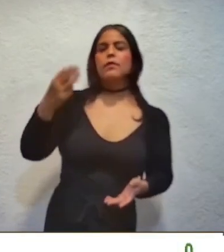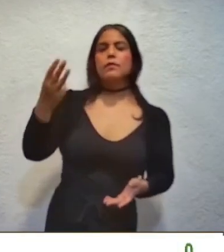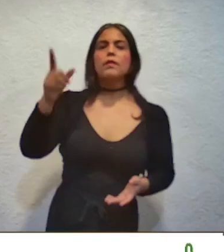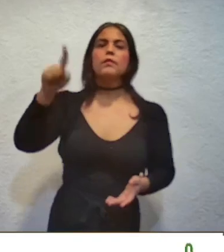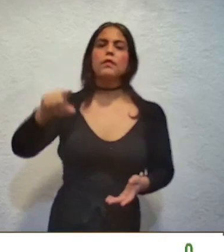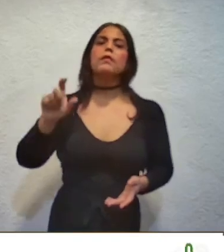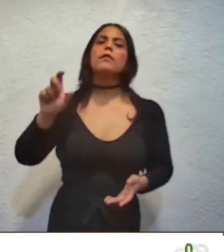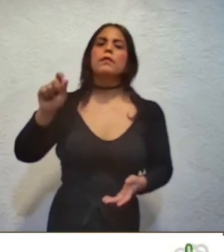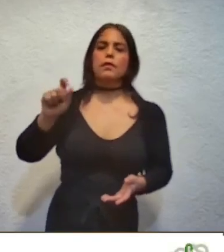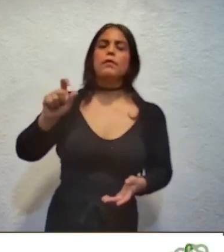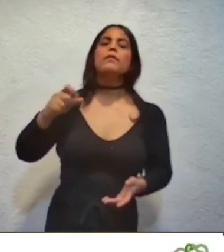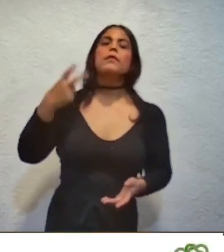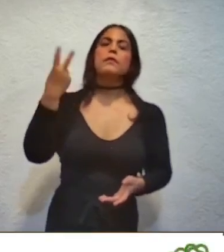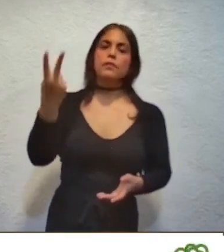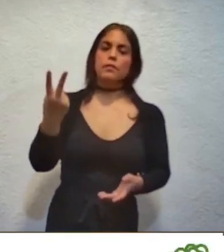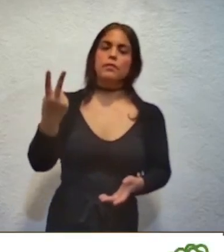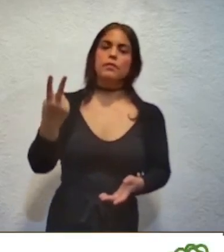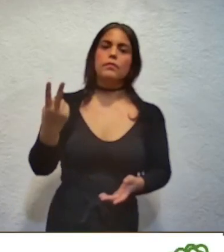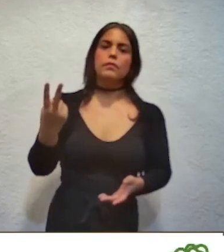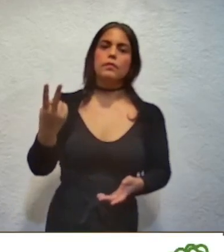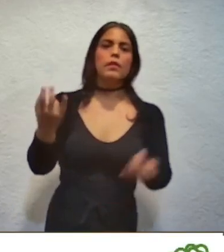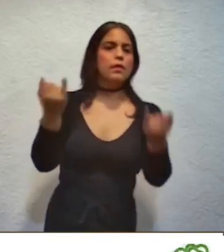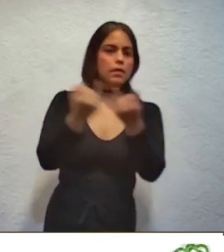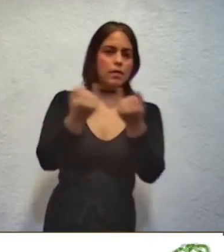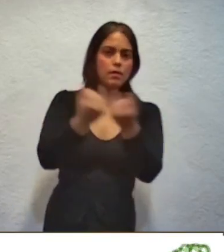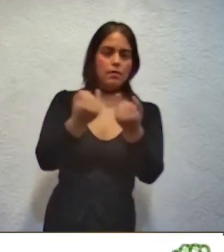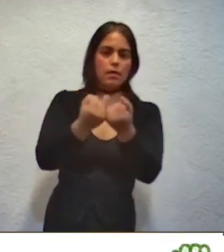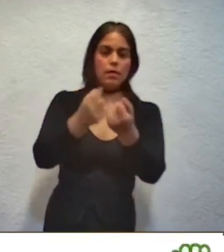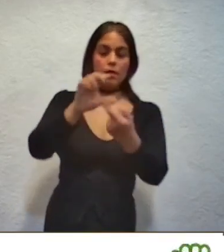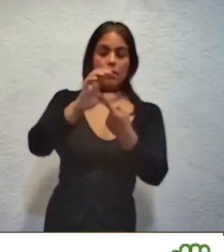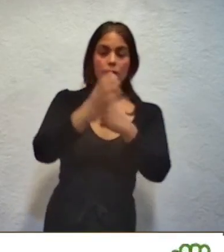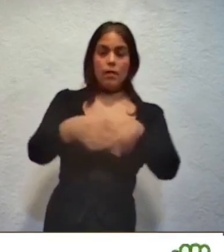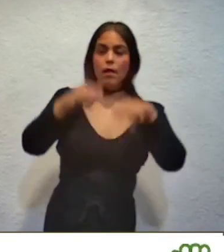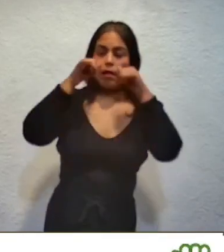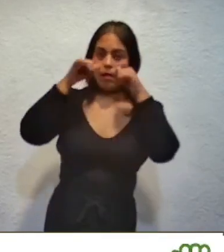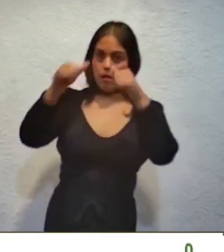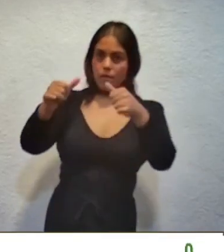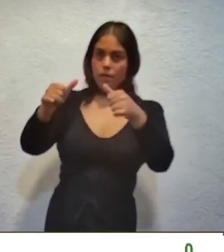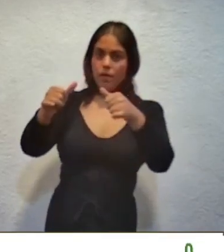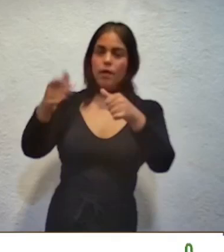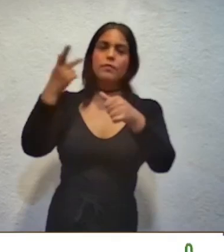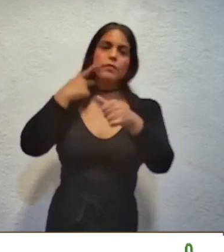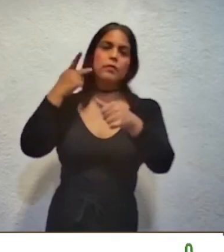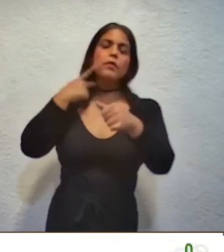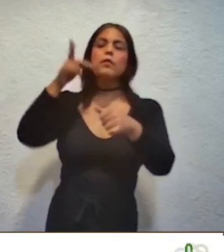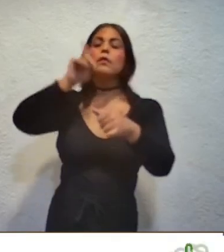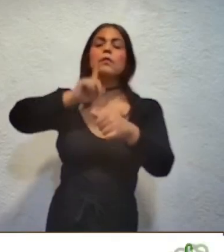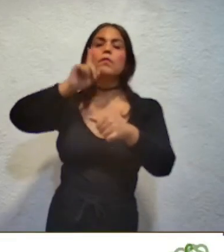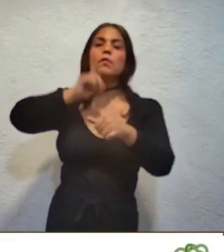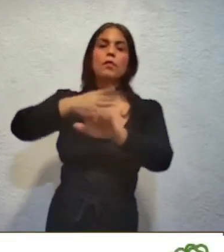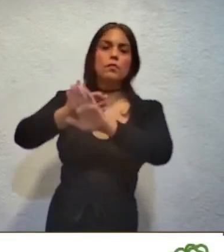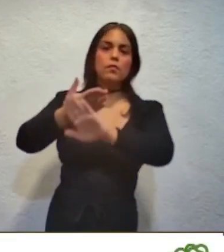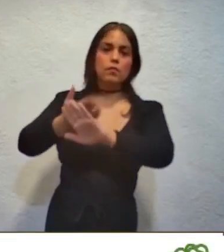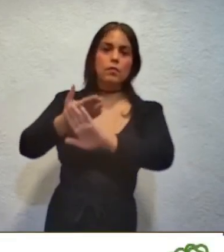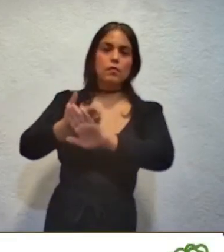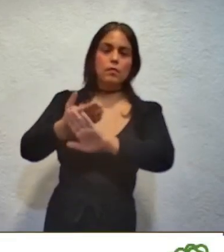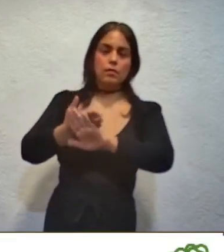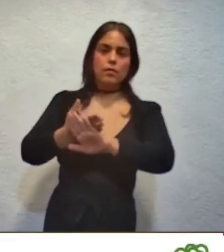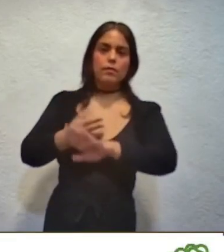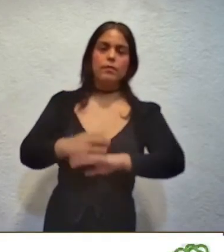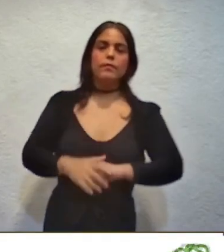/03/2022 del índice de la extinta Comisión de Atención a la Violencia Política en Razón de Género contra las Mujeres militantes del